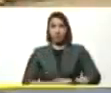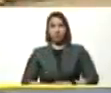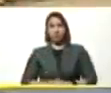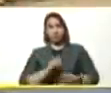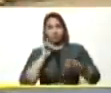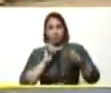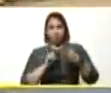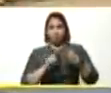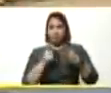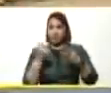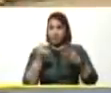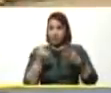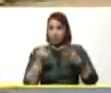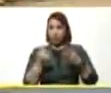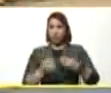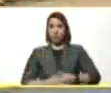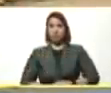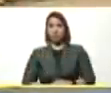dinero, plata,